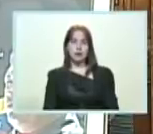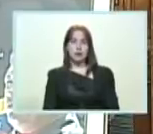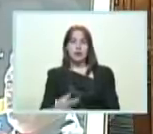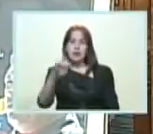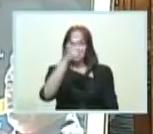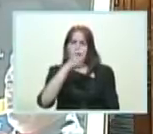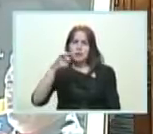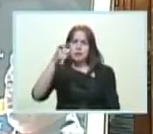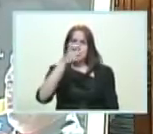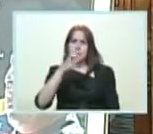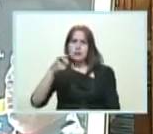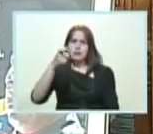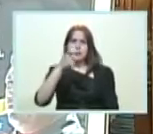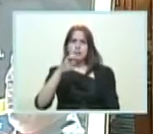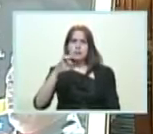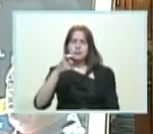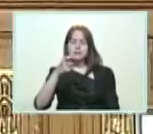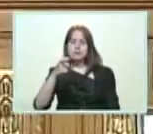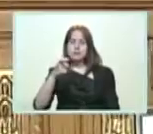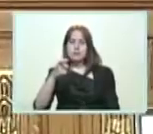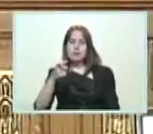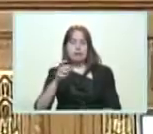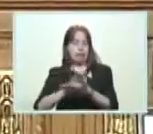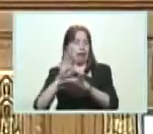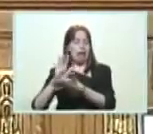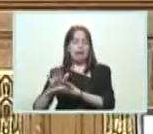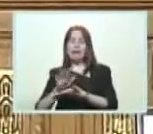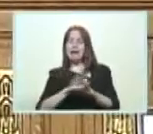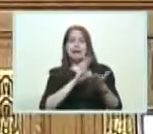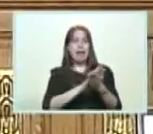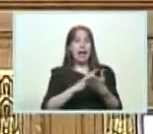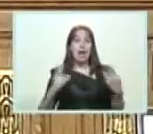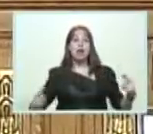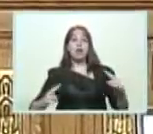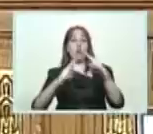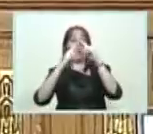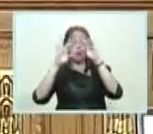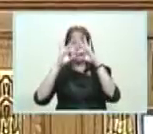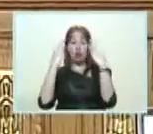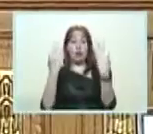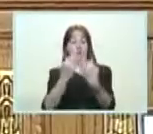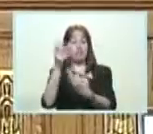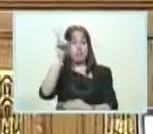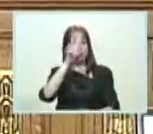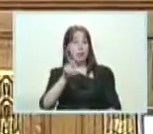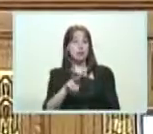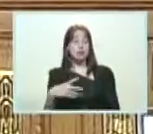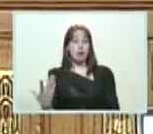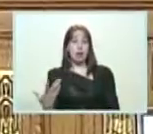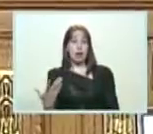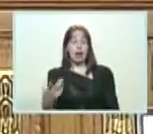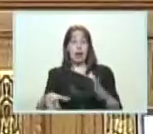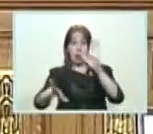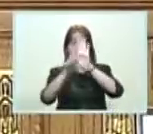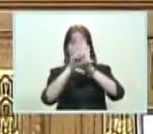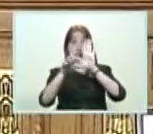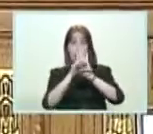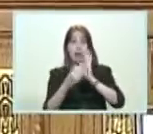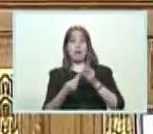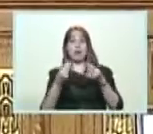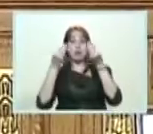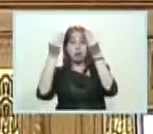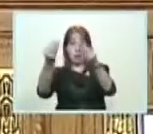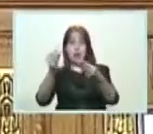Estamos buscando la armonía, el reencuentro de Venezuela. Y esta ley que le voy a entregar a la